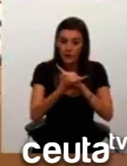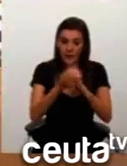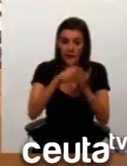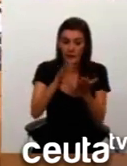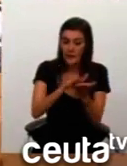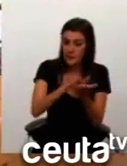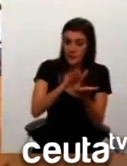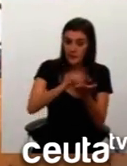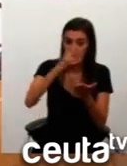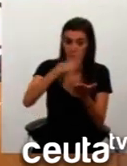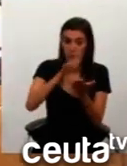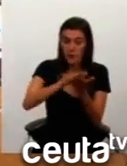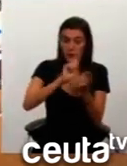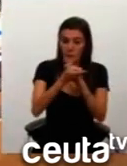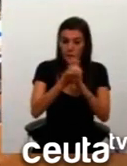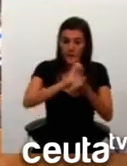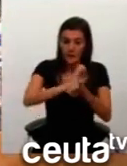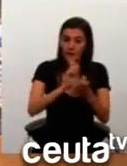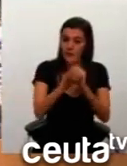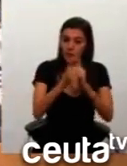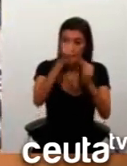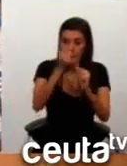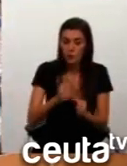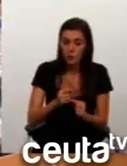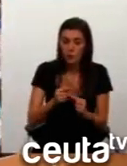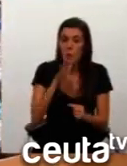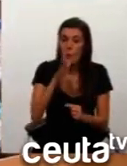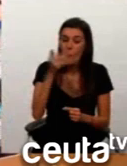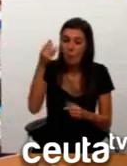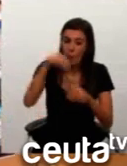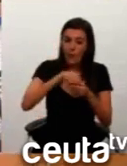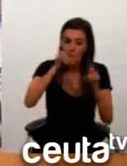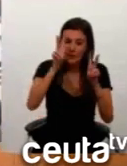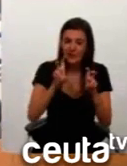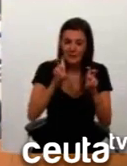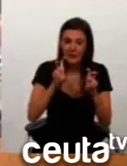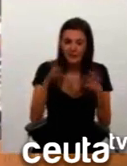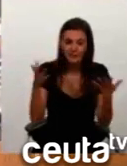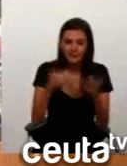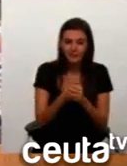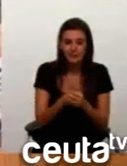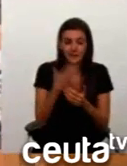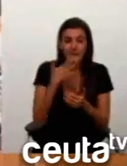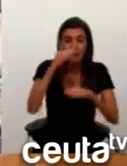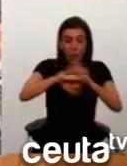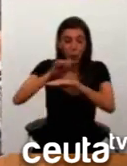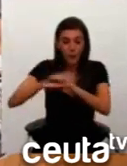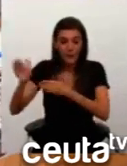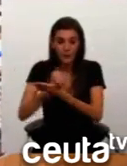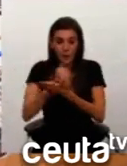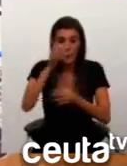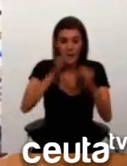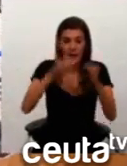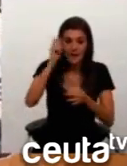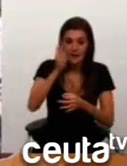expediente, este segundo expediente de modificación de crédito del presupuesto, porque de lo que se trata es de dar cumplimiento a una